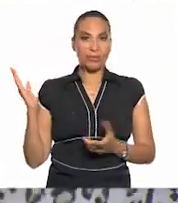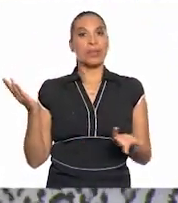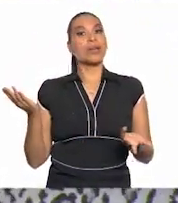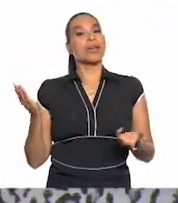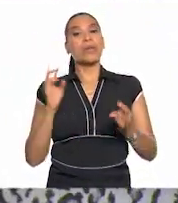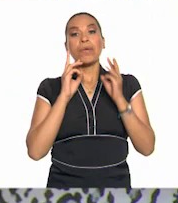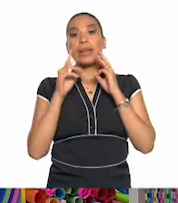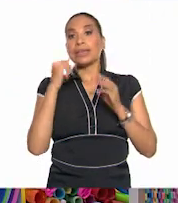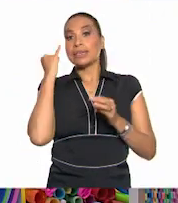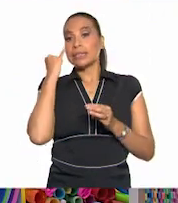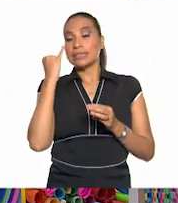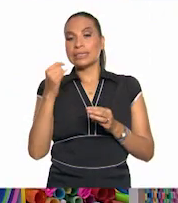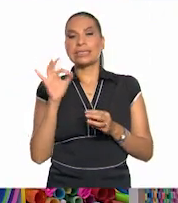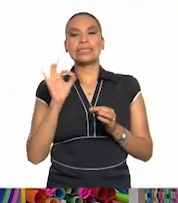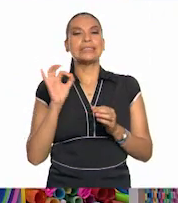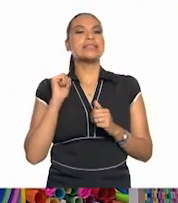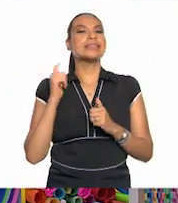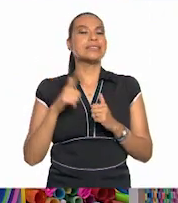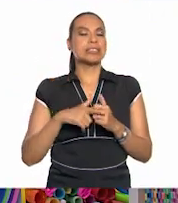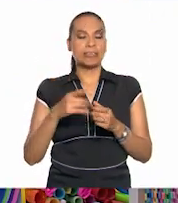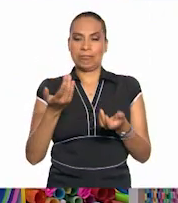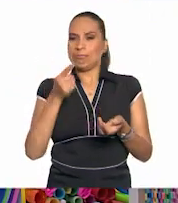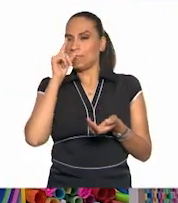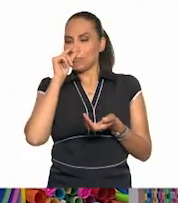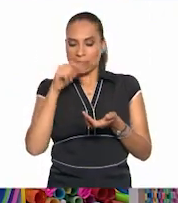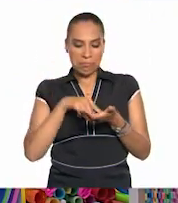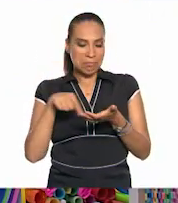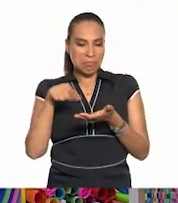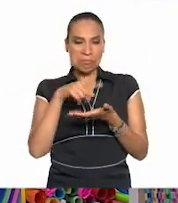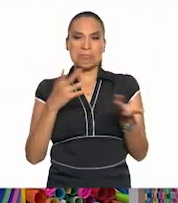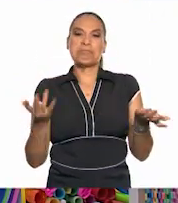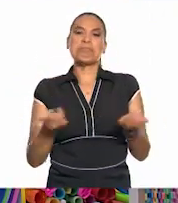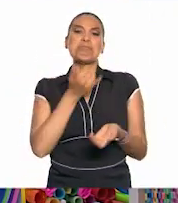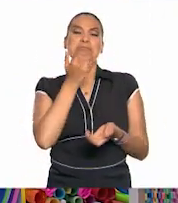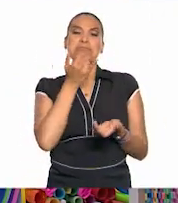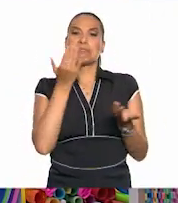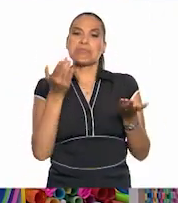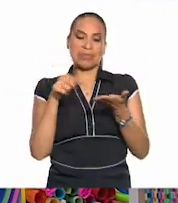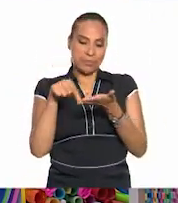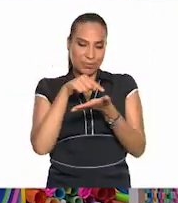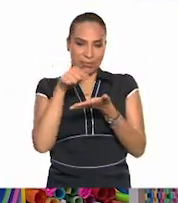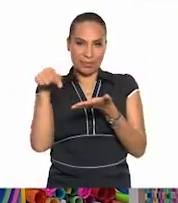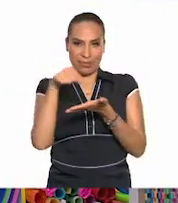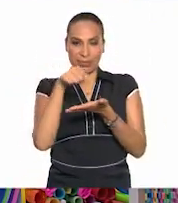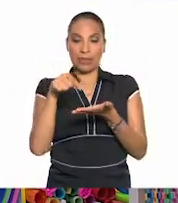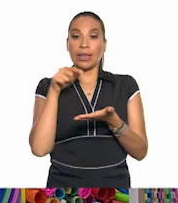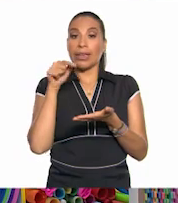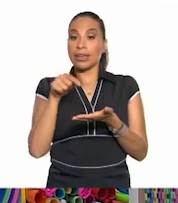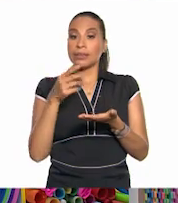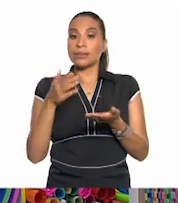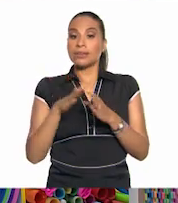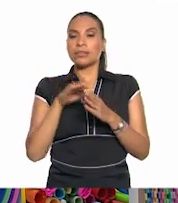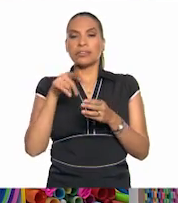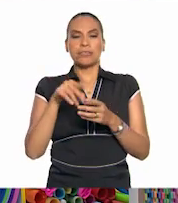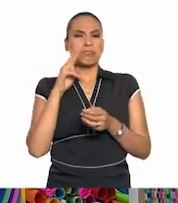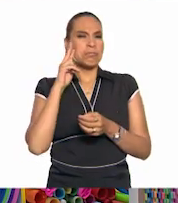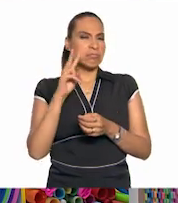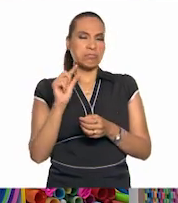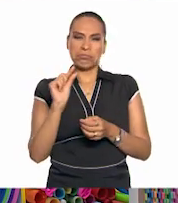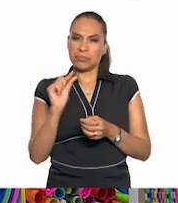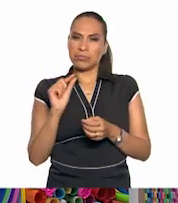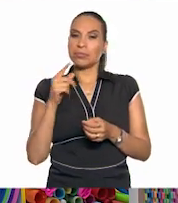¡Wow! Imagínate que se te llegue a pasar alguna o te equivoques en el proceso. Esta casi no se